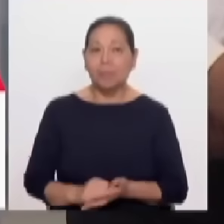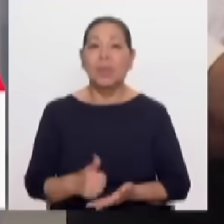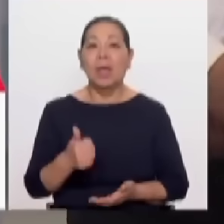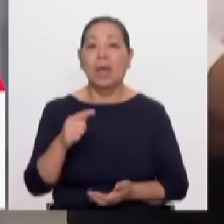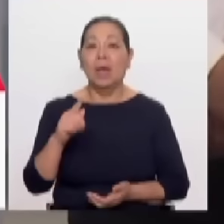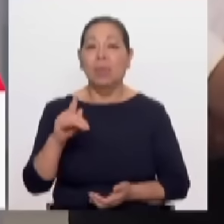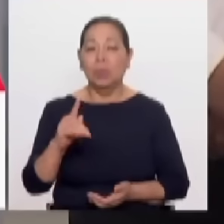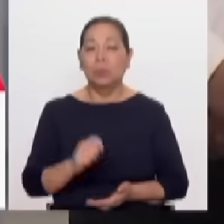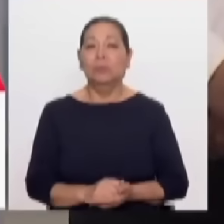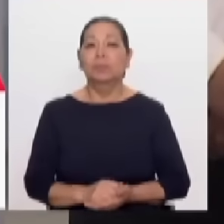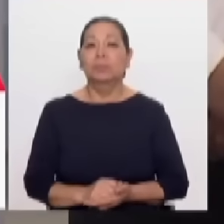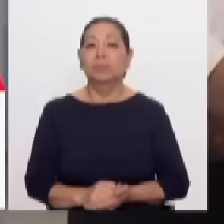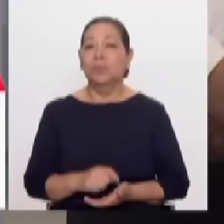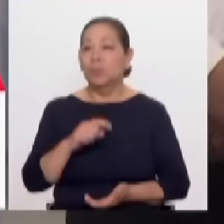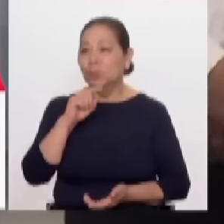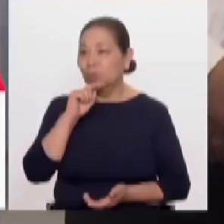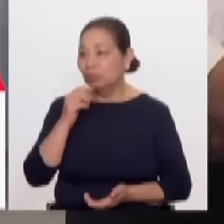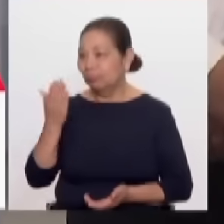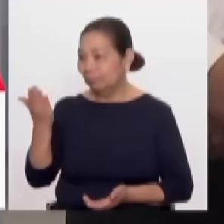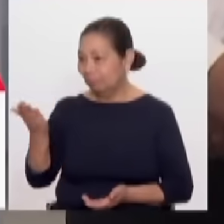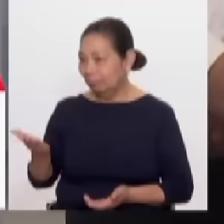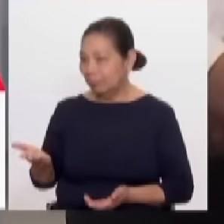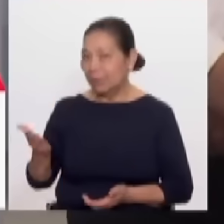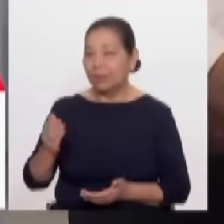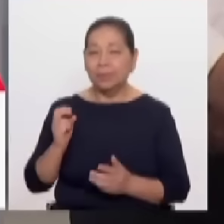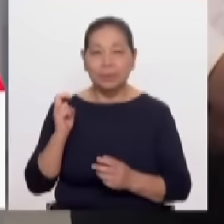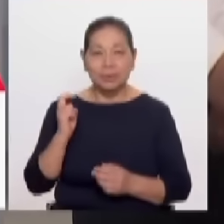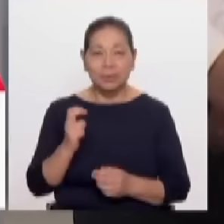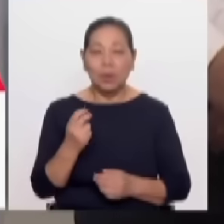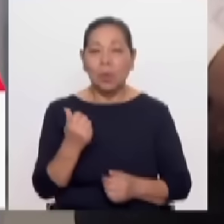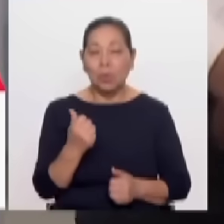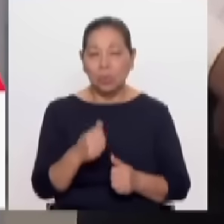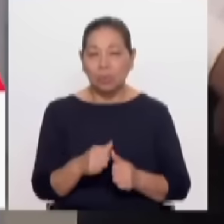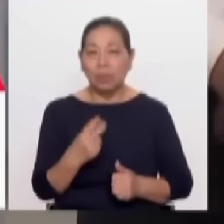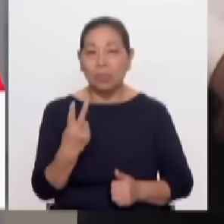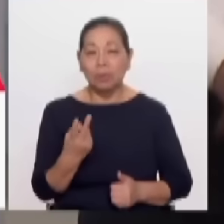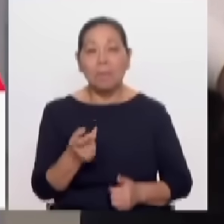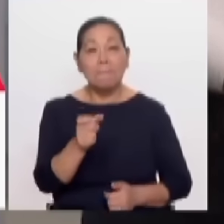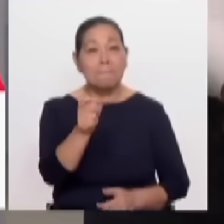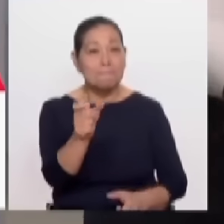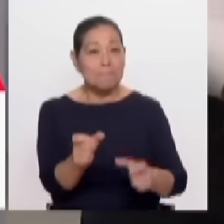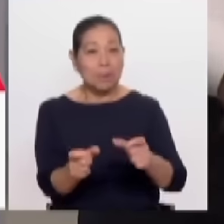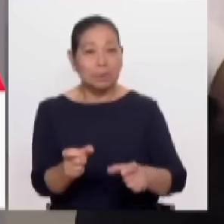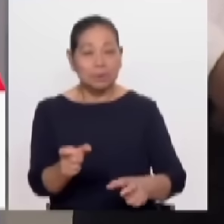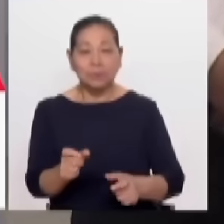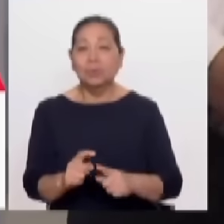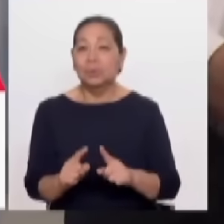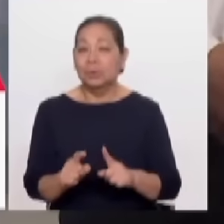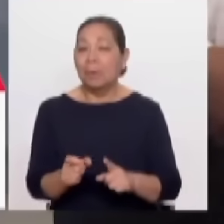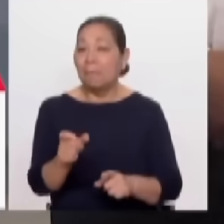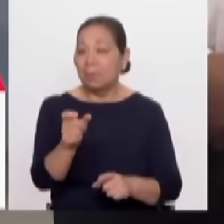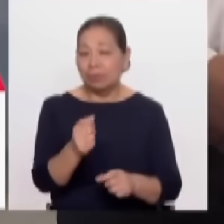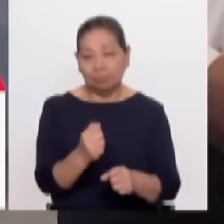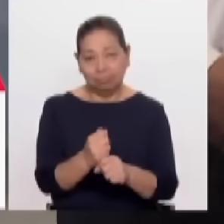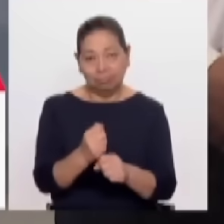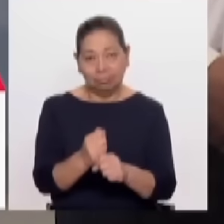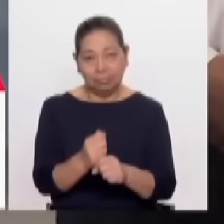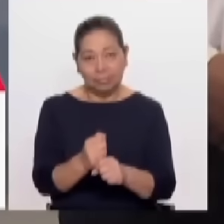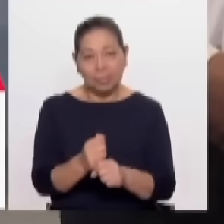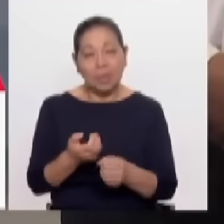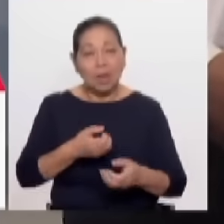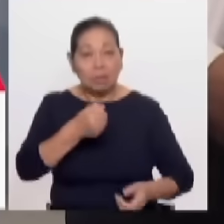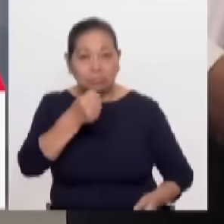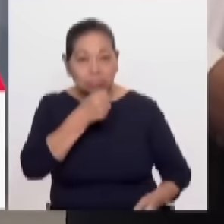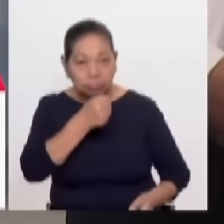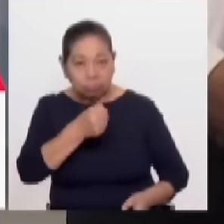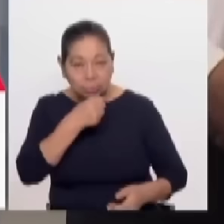ATU, señora gerenta general de la línea 2, distinguidas autoridades y funcionarios, señores de la